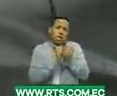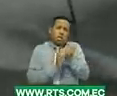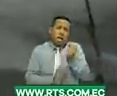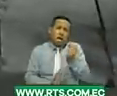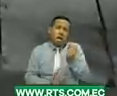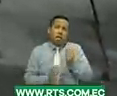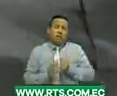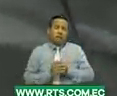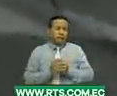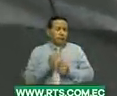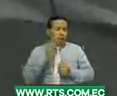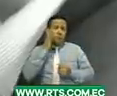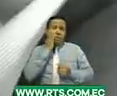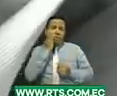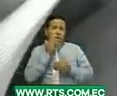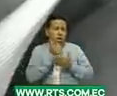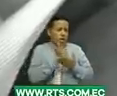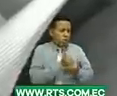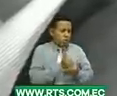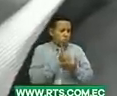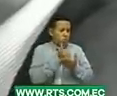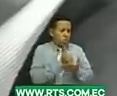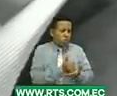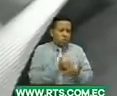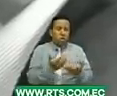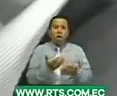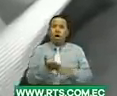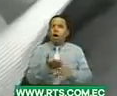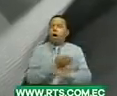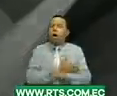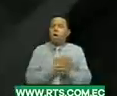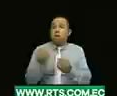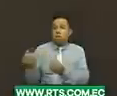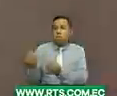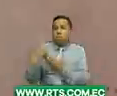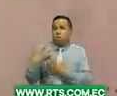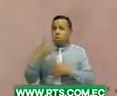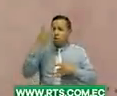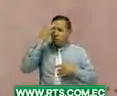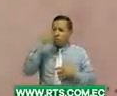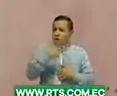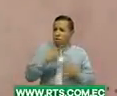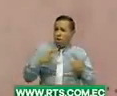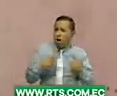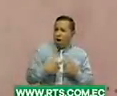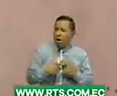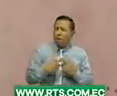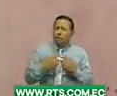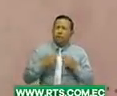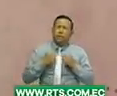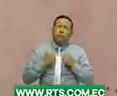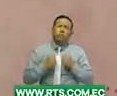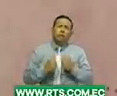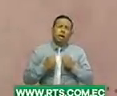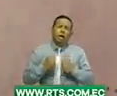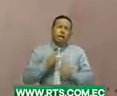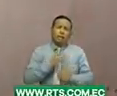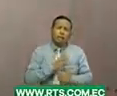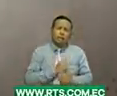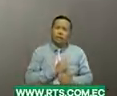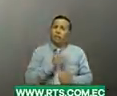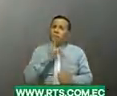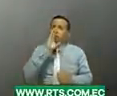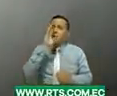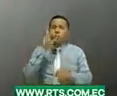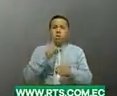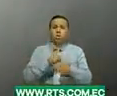y otorgarle salud. Al principio fue realmente duro. Me le daban 2 días porque me le decían que ya no